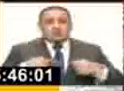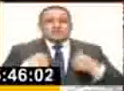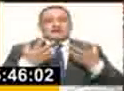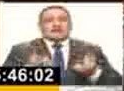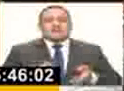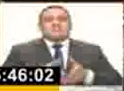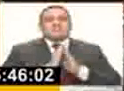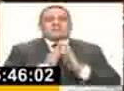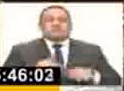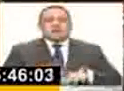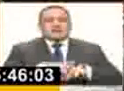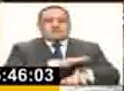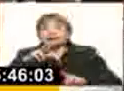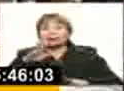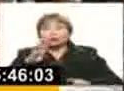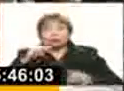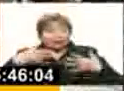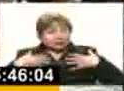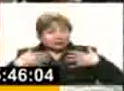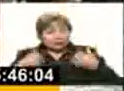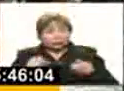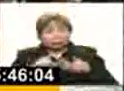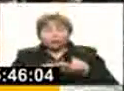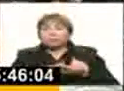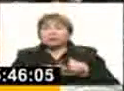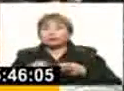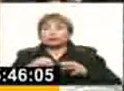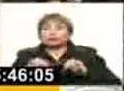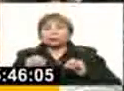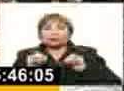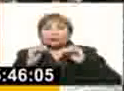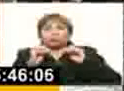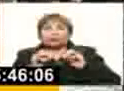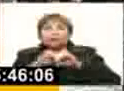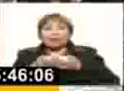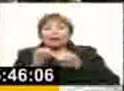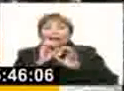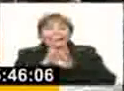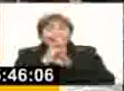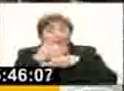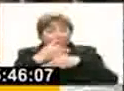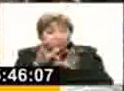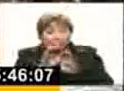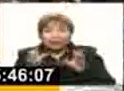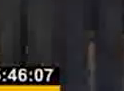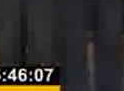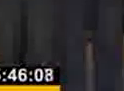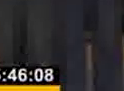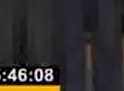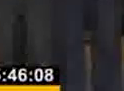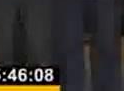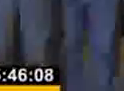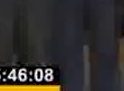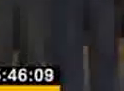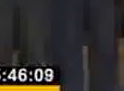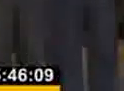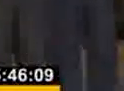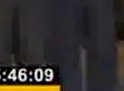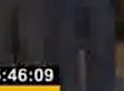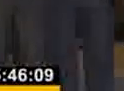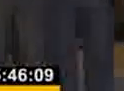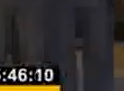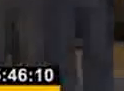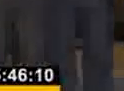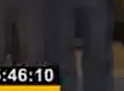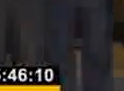convocar a una asamblea constituyente la fue las 8 30 de la noche en la sesión del pleno quedó suspendida instantes después la bancada de